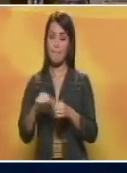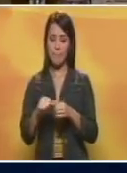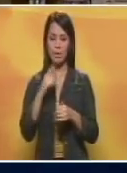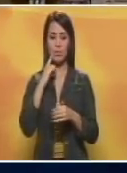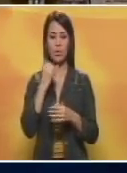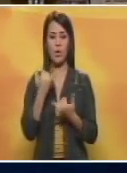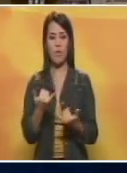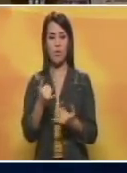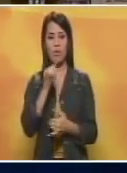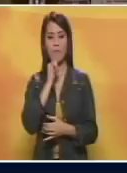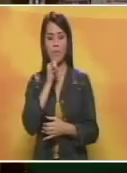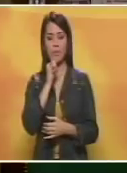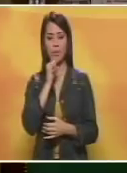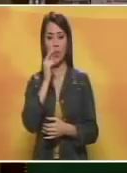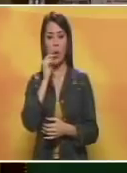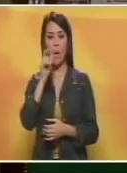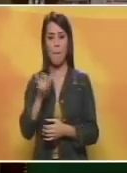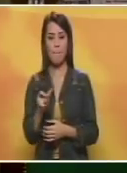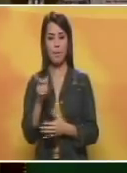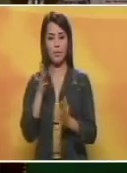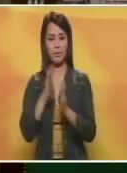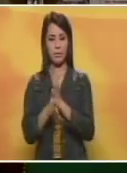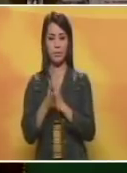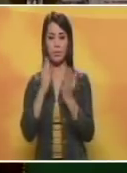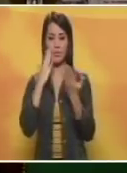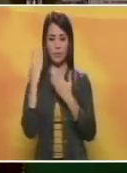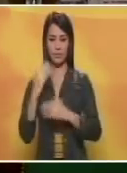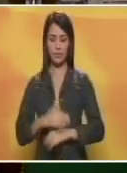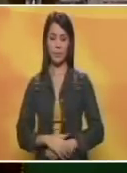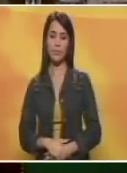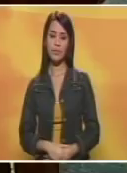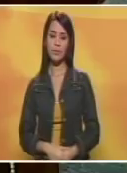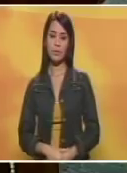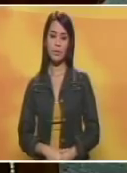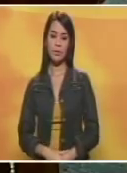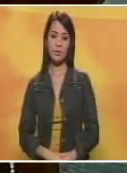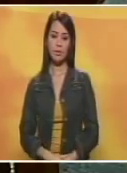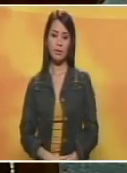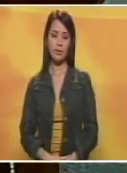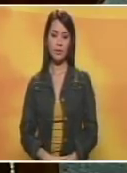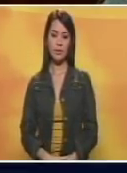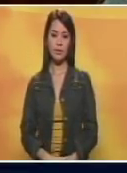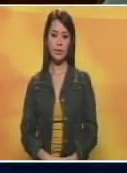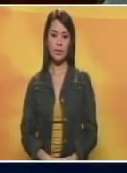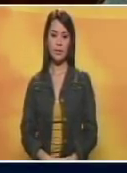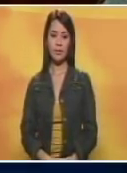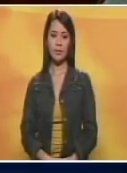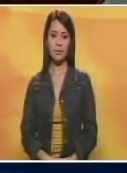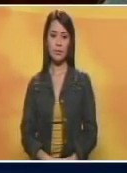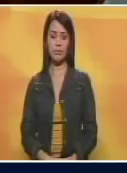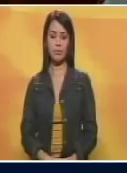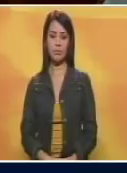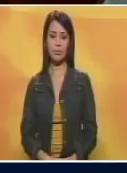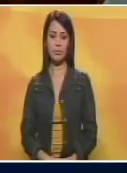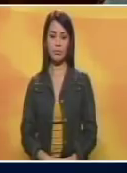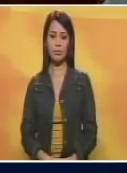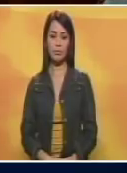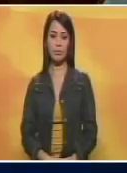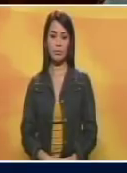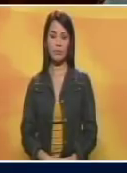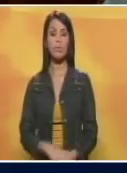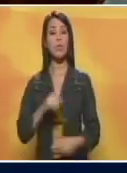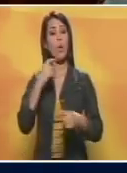a continuación parte de las consideraciones del parlamentario agarra y pone la relación 2